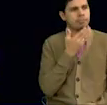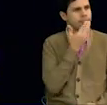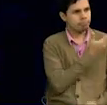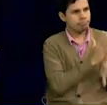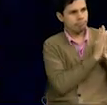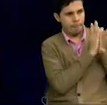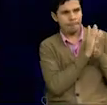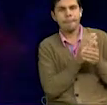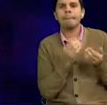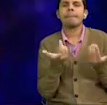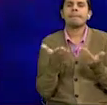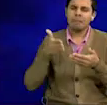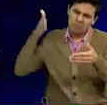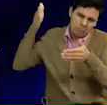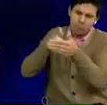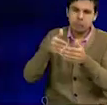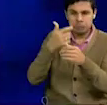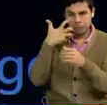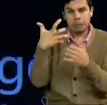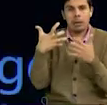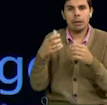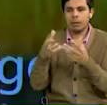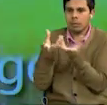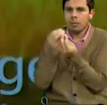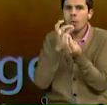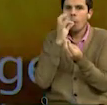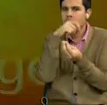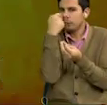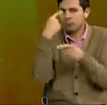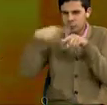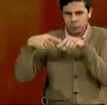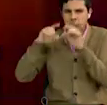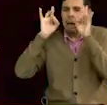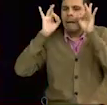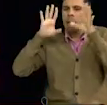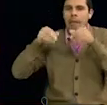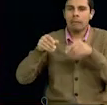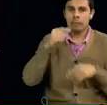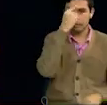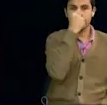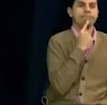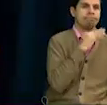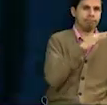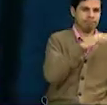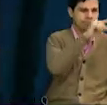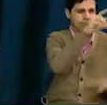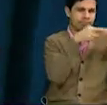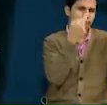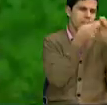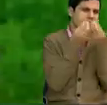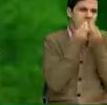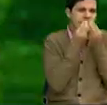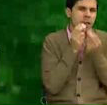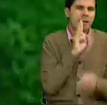es que precisamente se trata del golpe más contundente contra el narcotráfico en los últimos años. Desde la ciudad de Santa Marta, luego de una reunión con su par